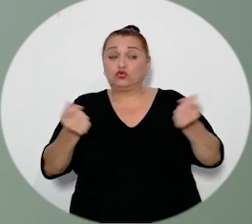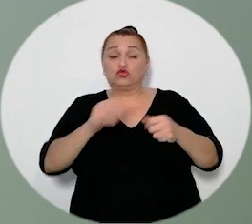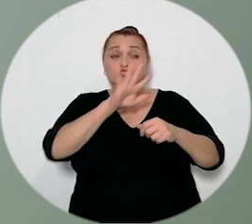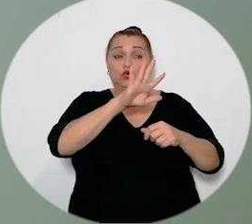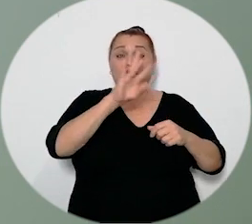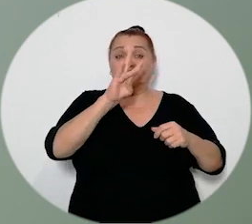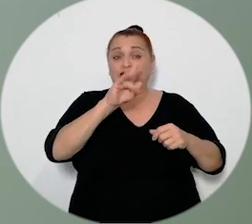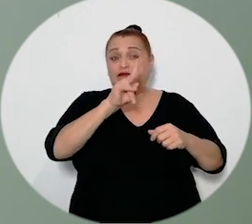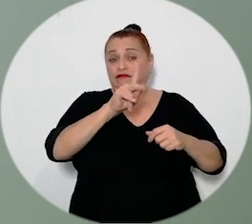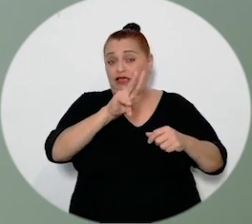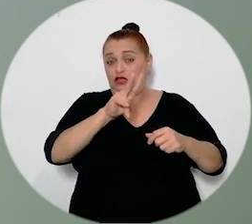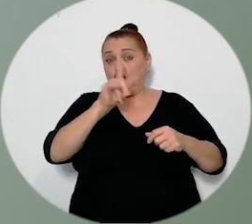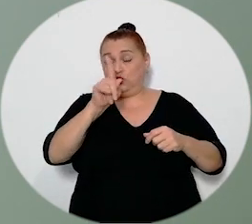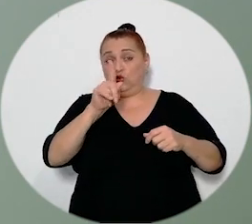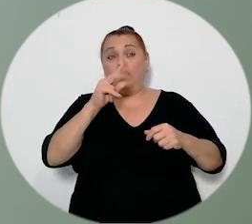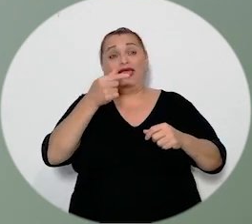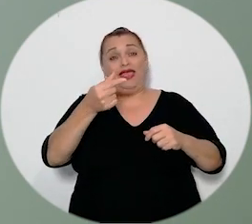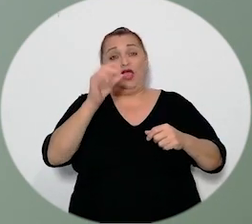número